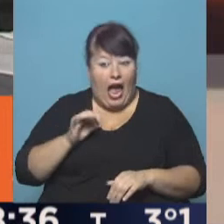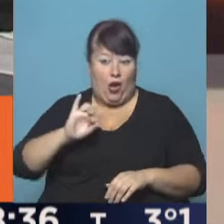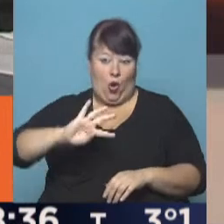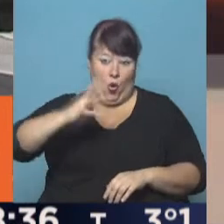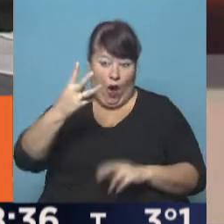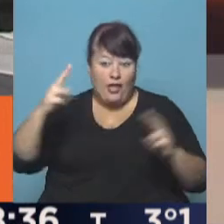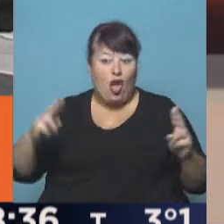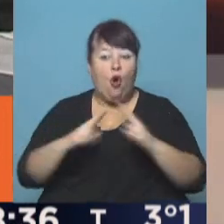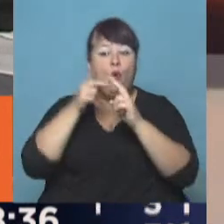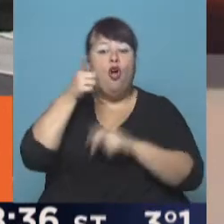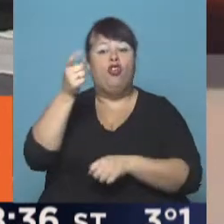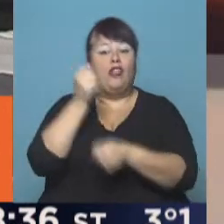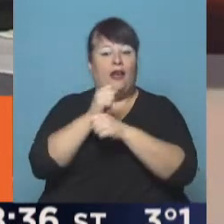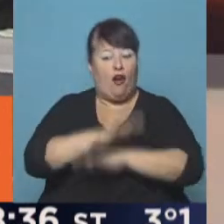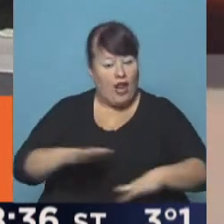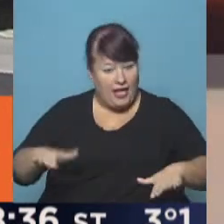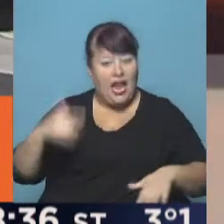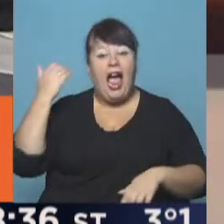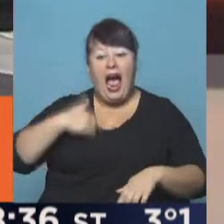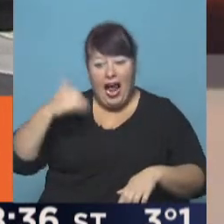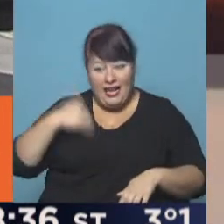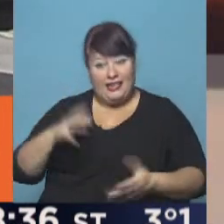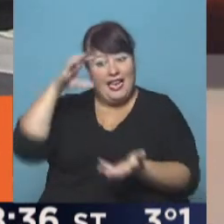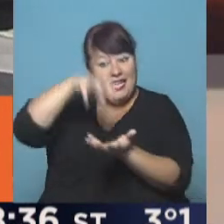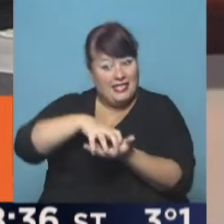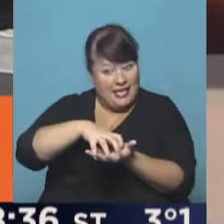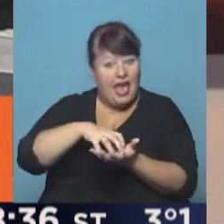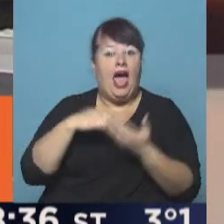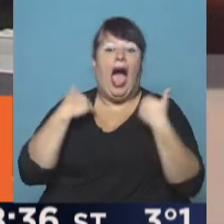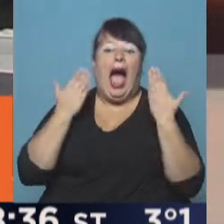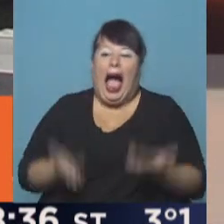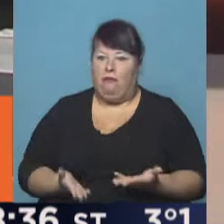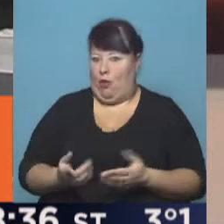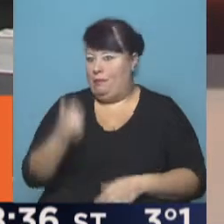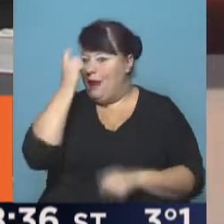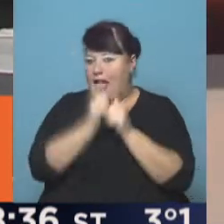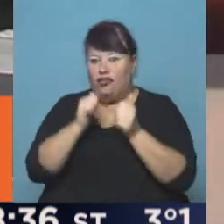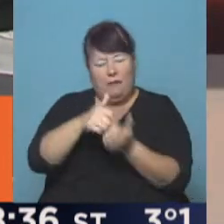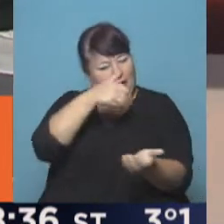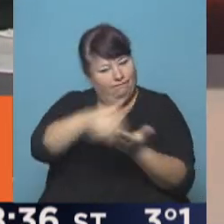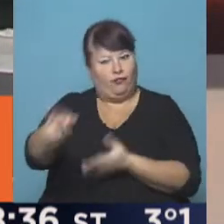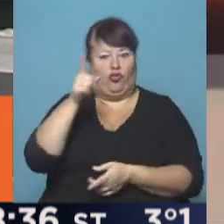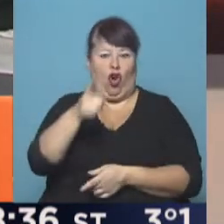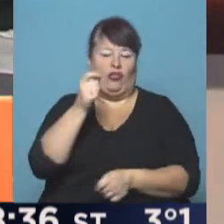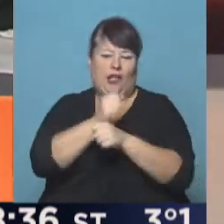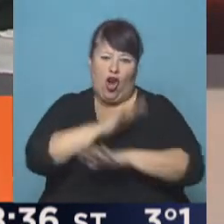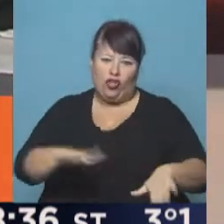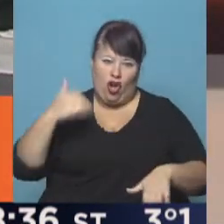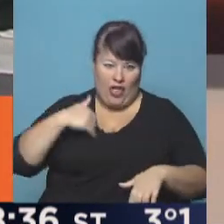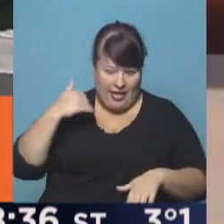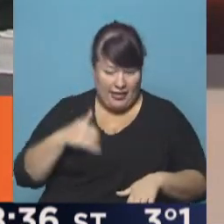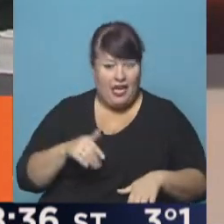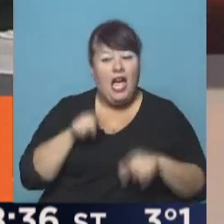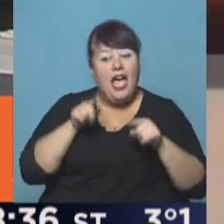cuarta cumbre contra el trabajo infantil y argentina en la sede tenemos una oportunidad histórica para erradicar el trabajo infantil en nuestro país